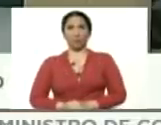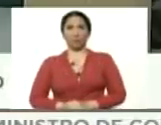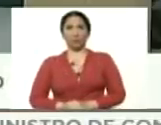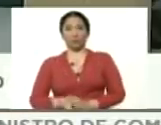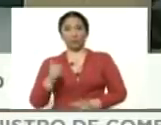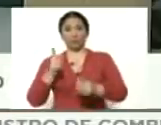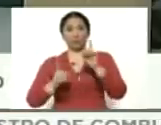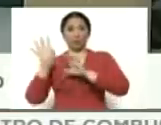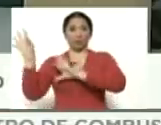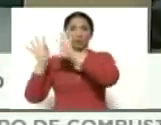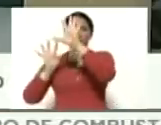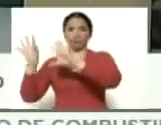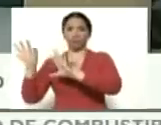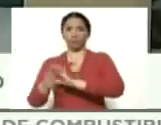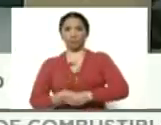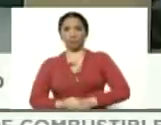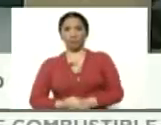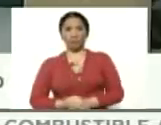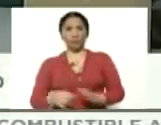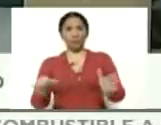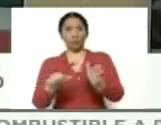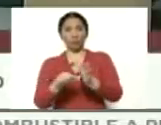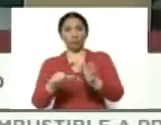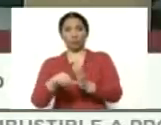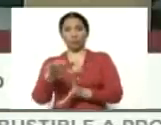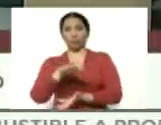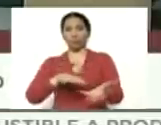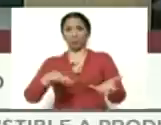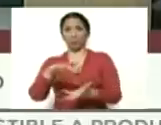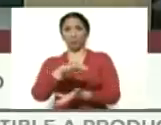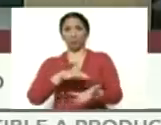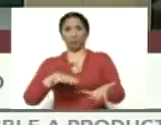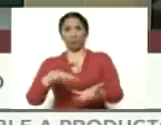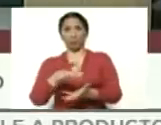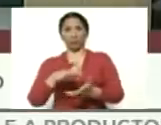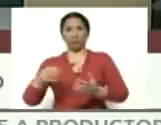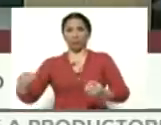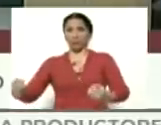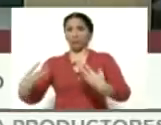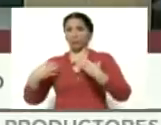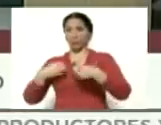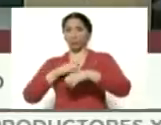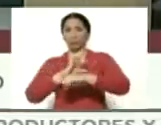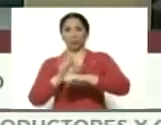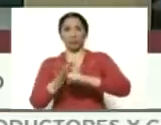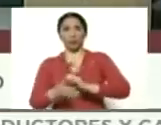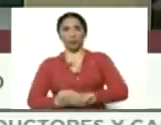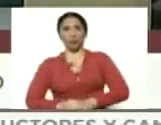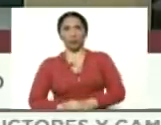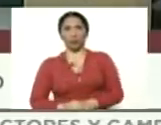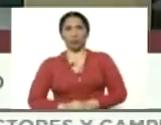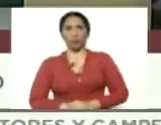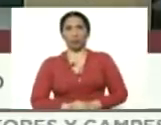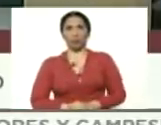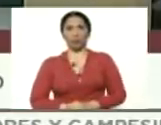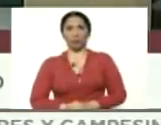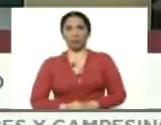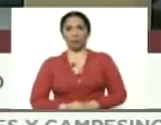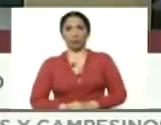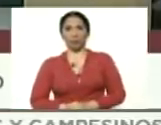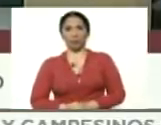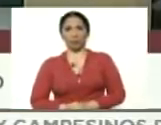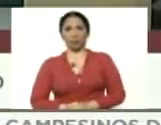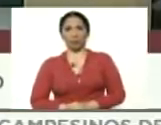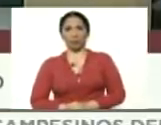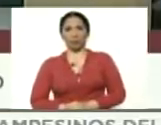los países donde la situación de infección por coronavirus ha venido creciendo de manera exponencial. En este caso,